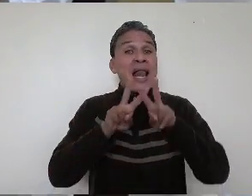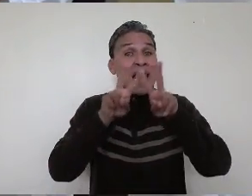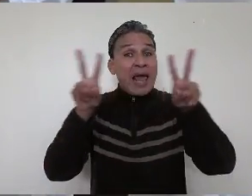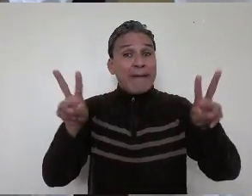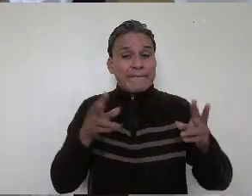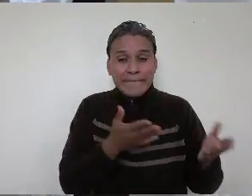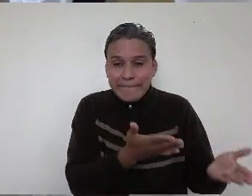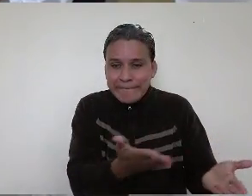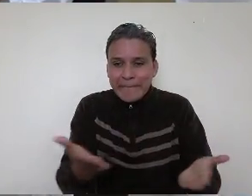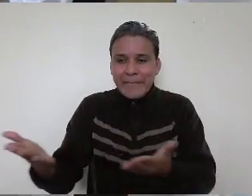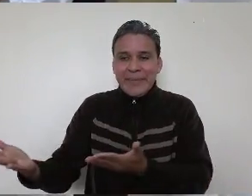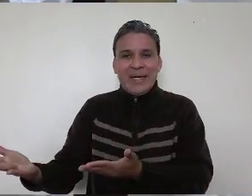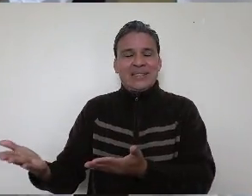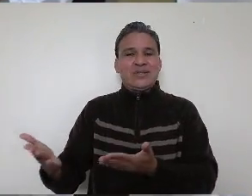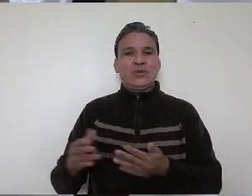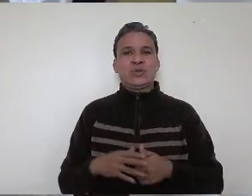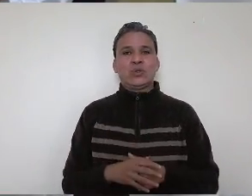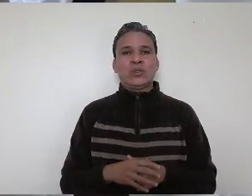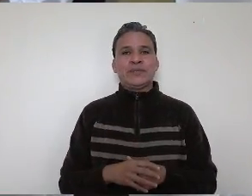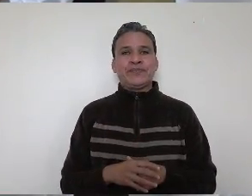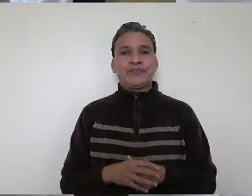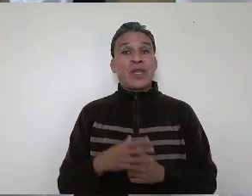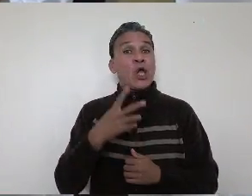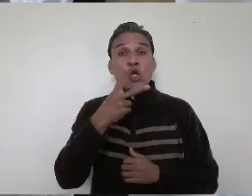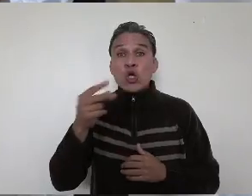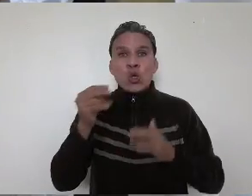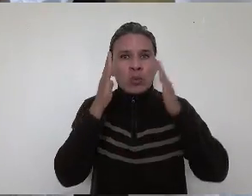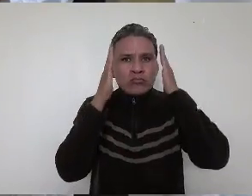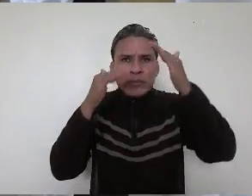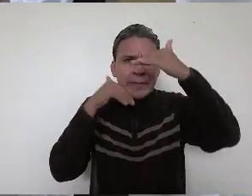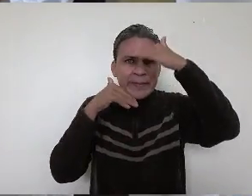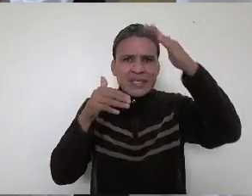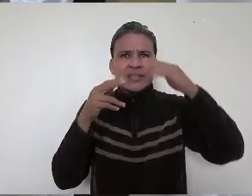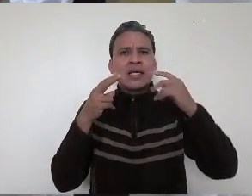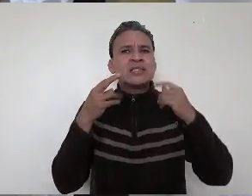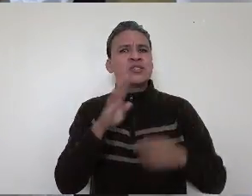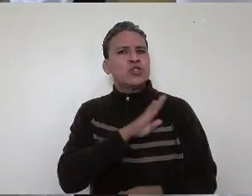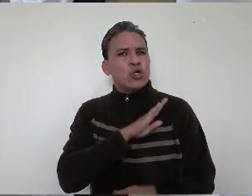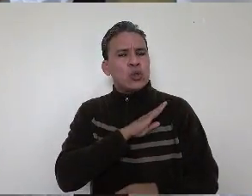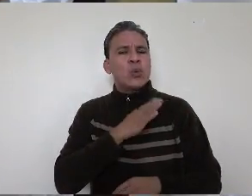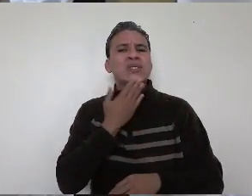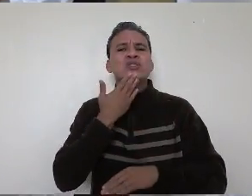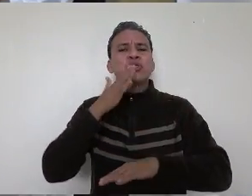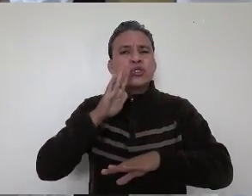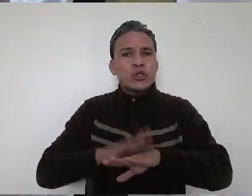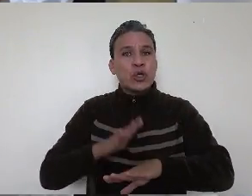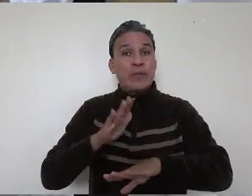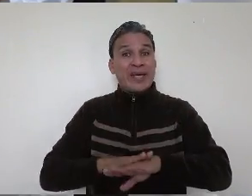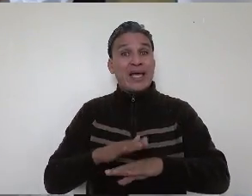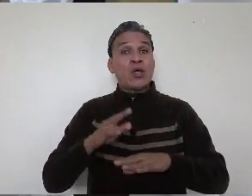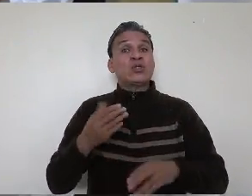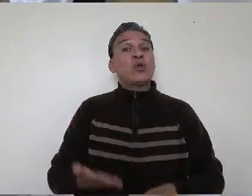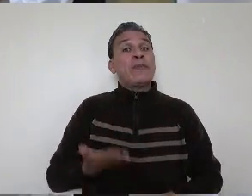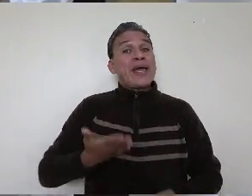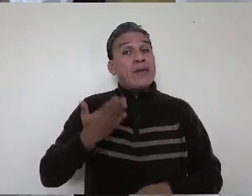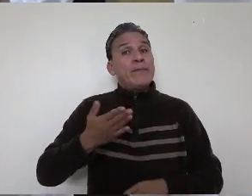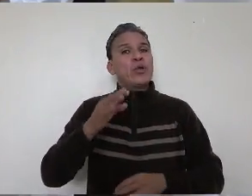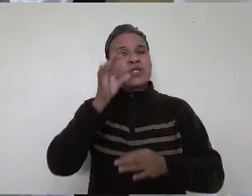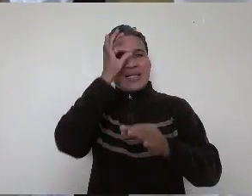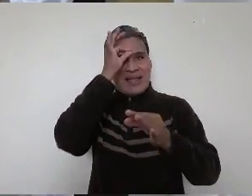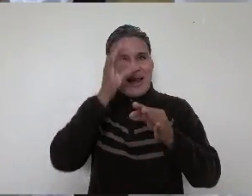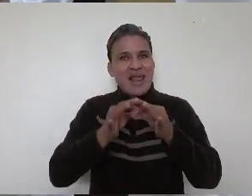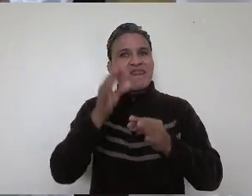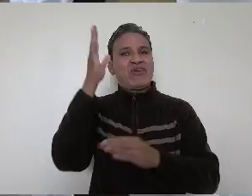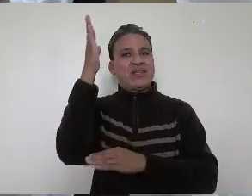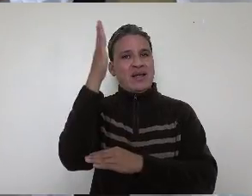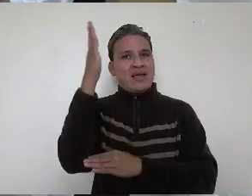doy. No tengas en cuenta nuestros pecados, sino la fe de tu iglesia, y conforme a tu palabra, concédele la paz